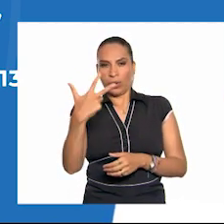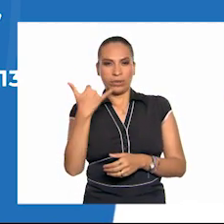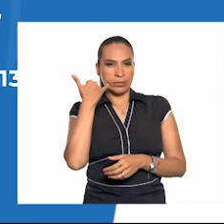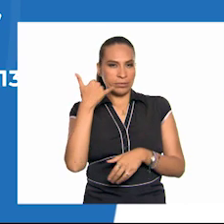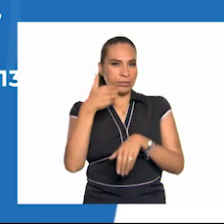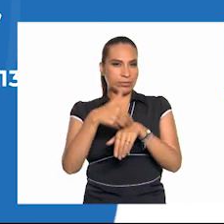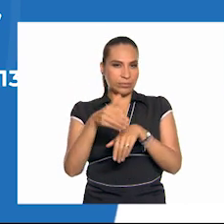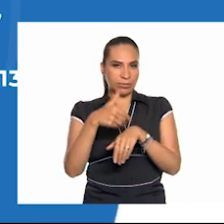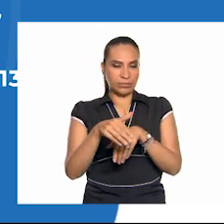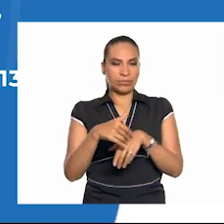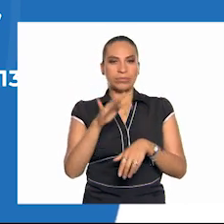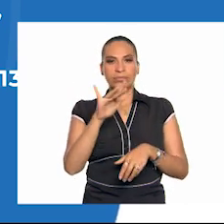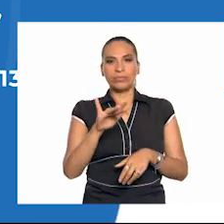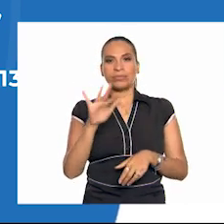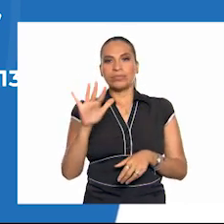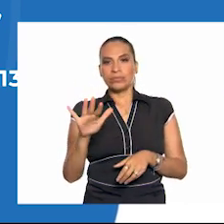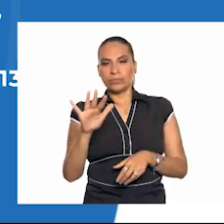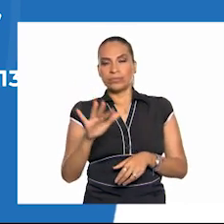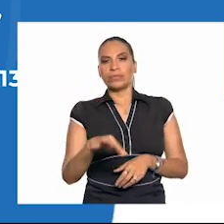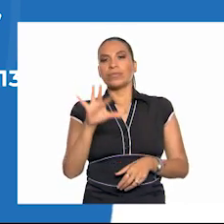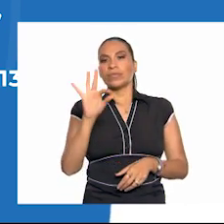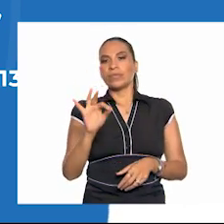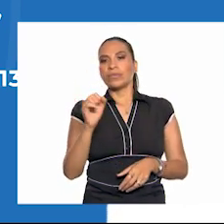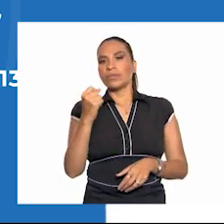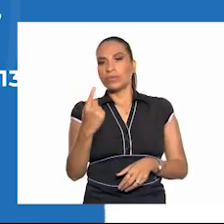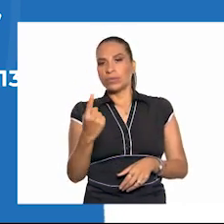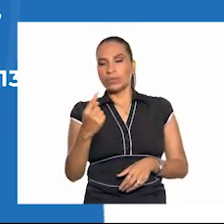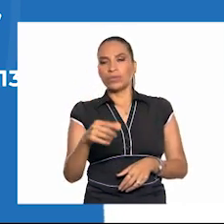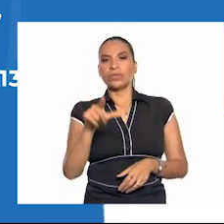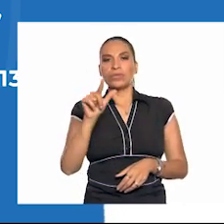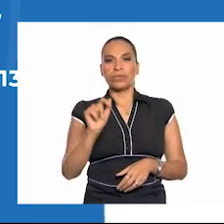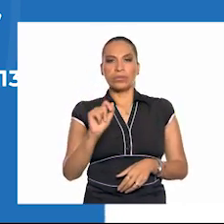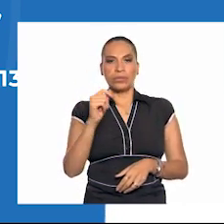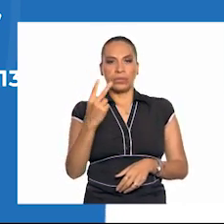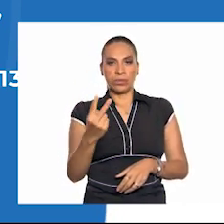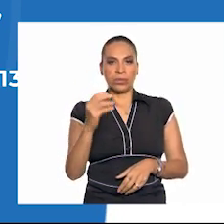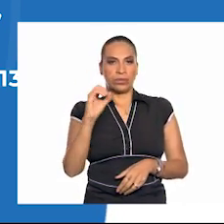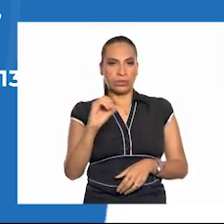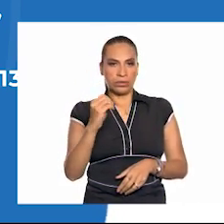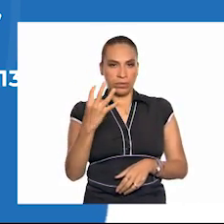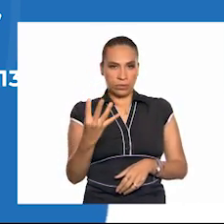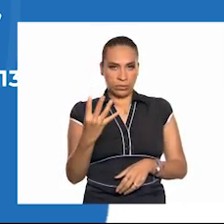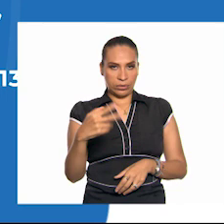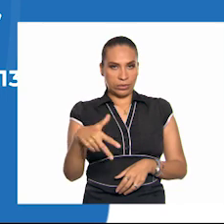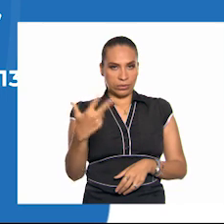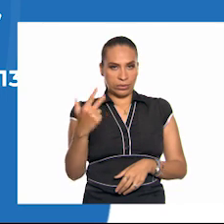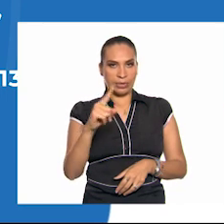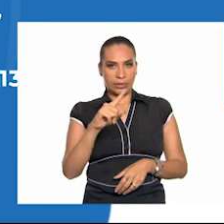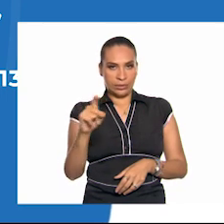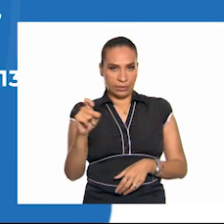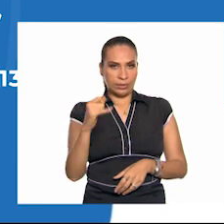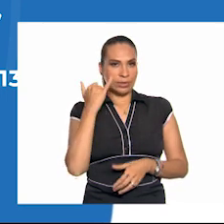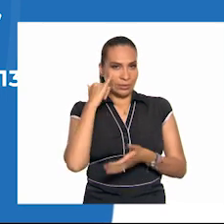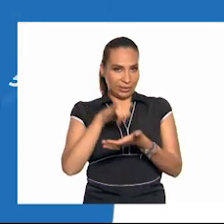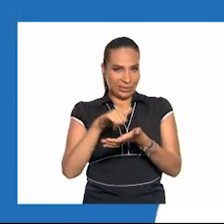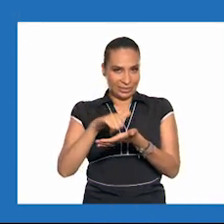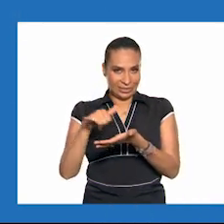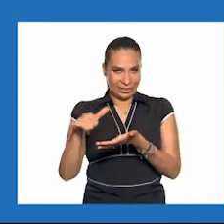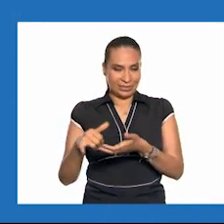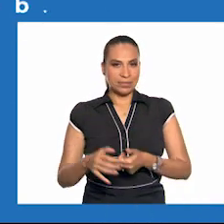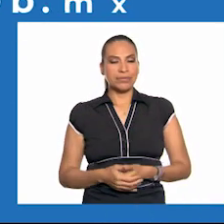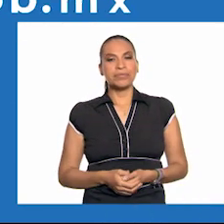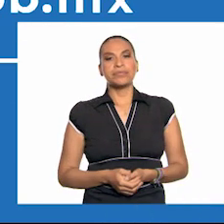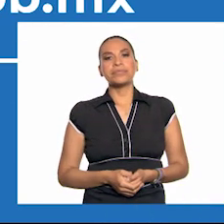al teléfono 55 41 72 04 13. ¡Son 100 líneas!